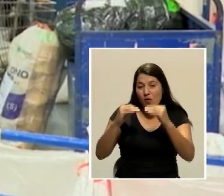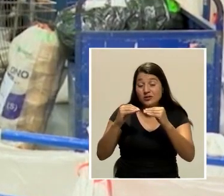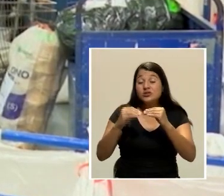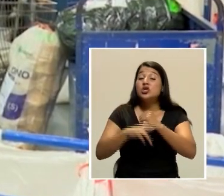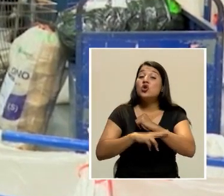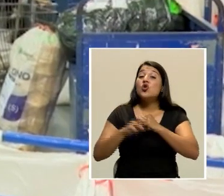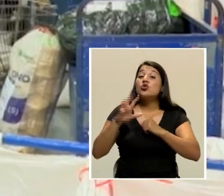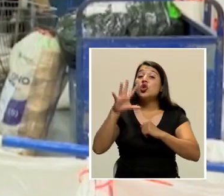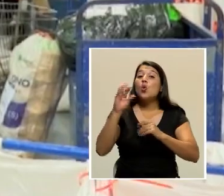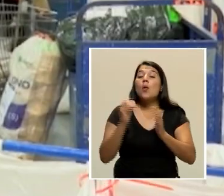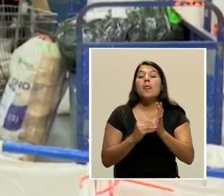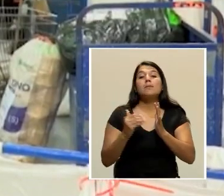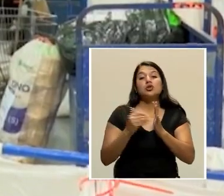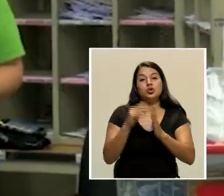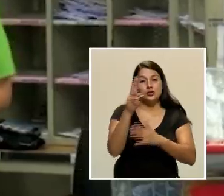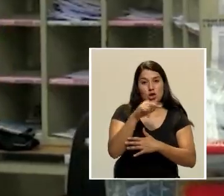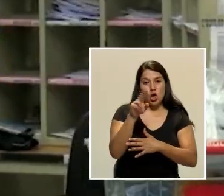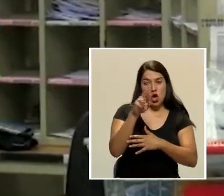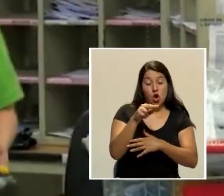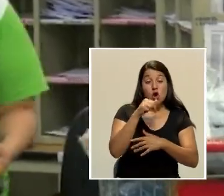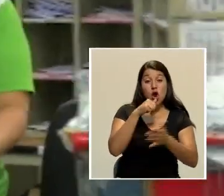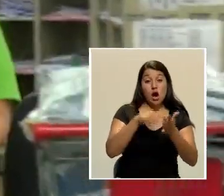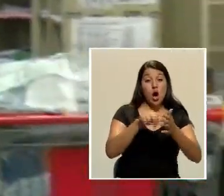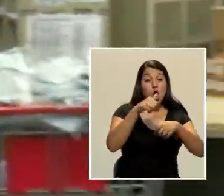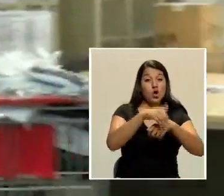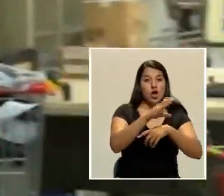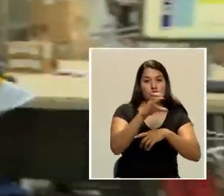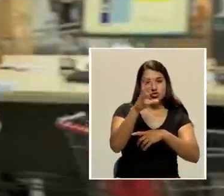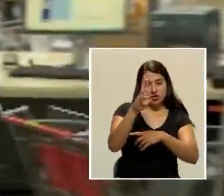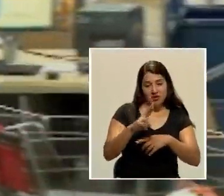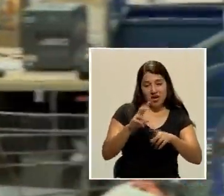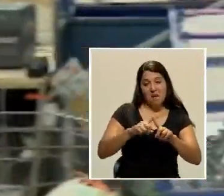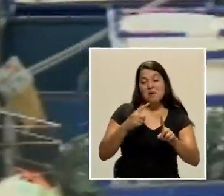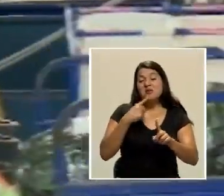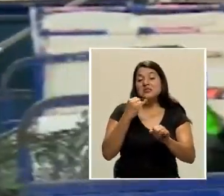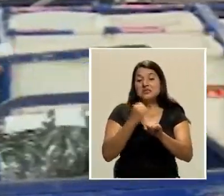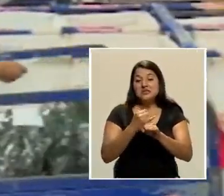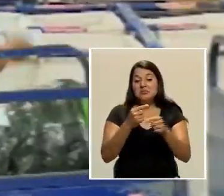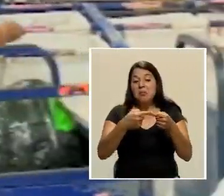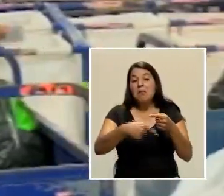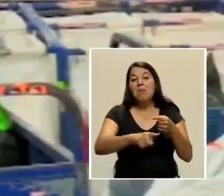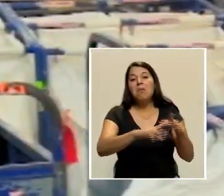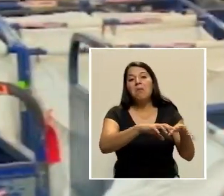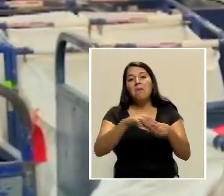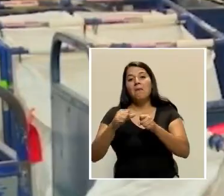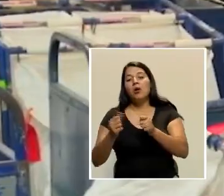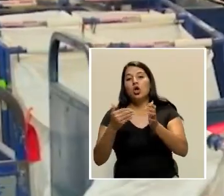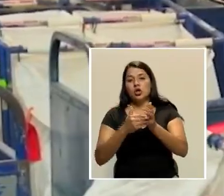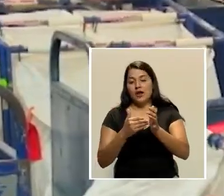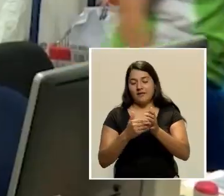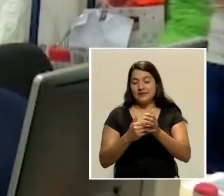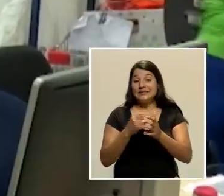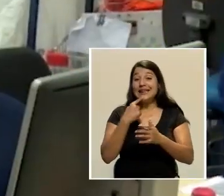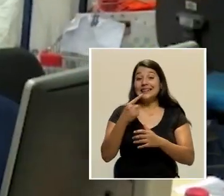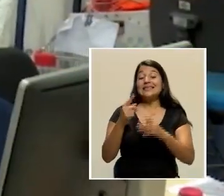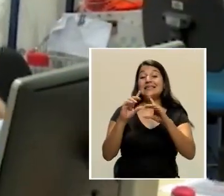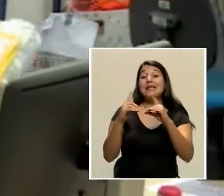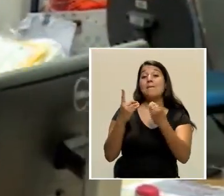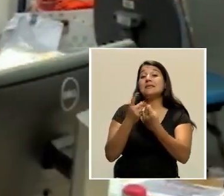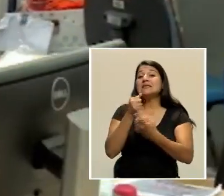un ataque informático que sufrió en sus servidores en Miami. Un ataque informático a